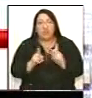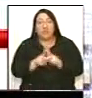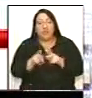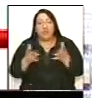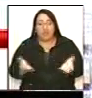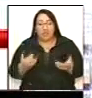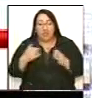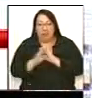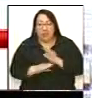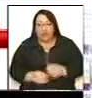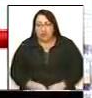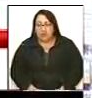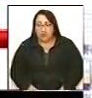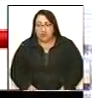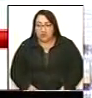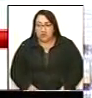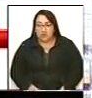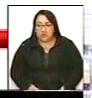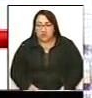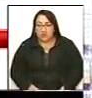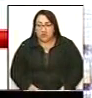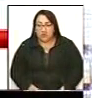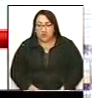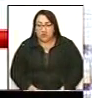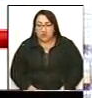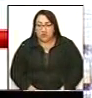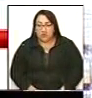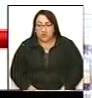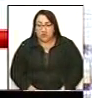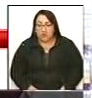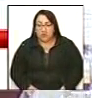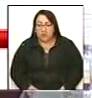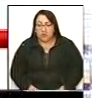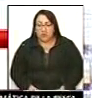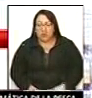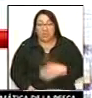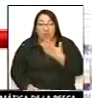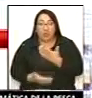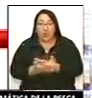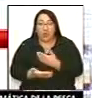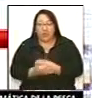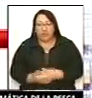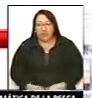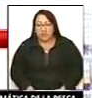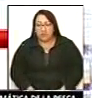tenga base empírica, tenga evidencia.